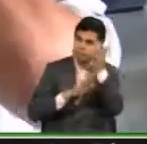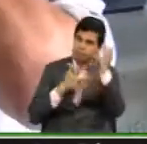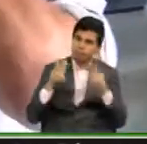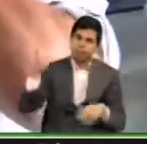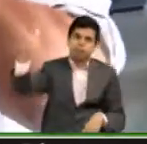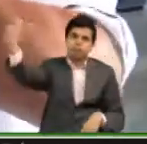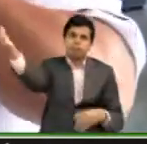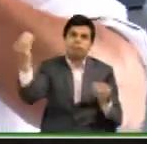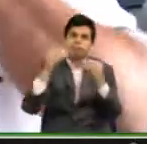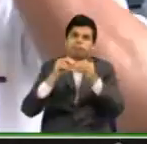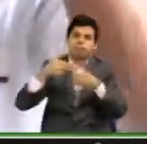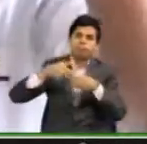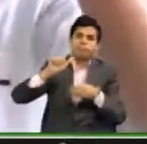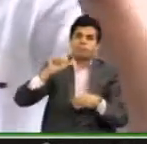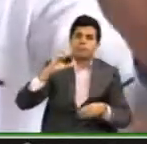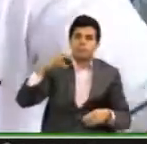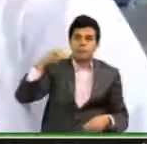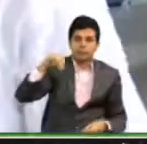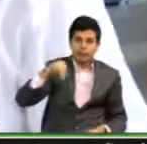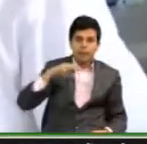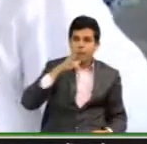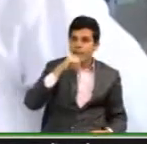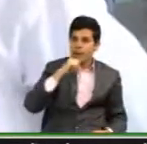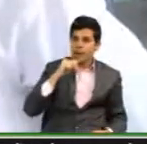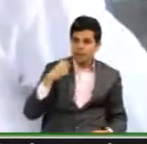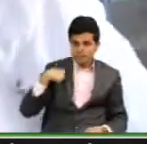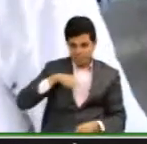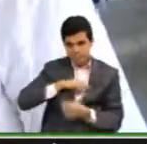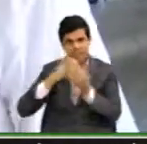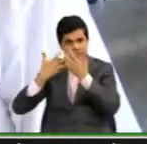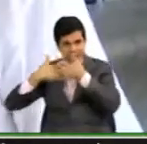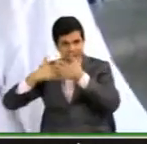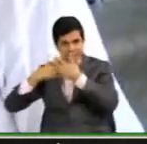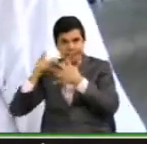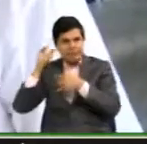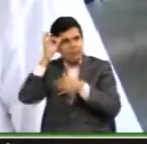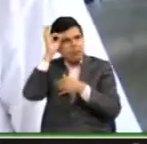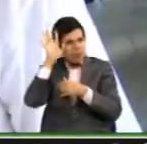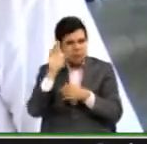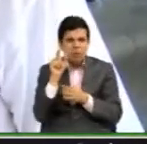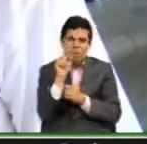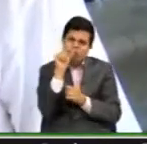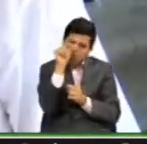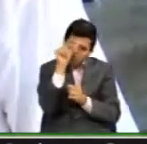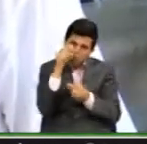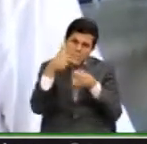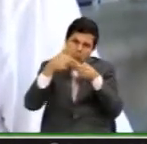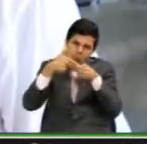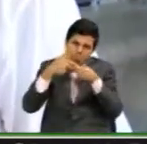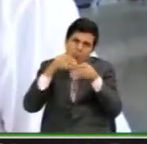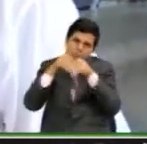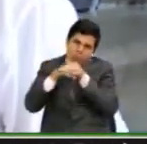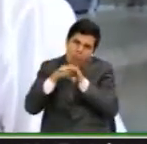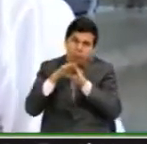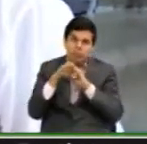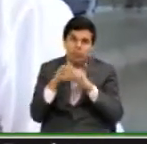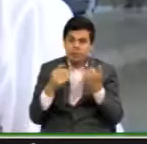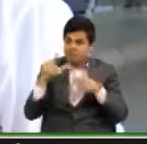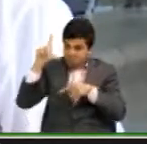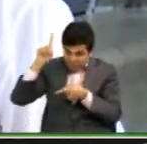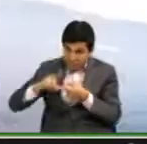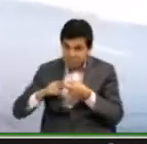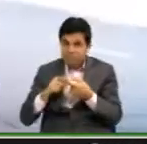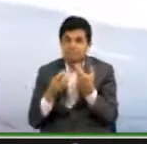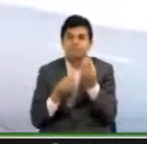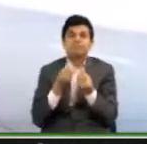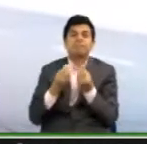hay AGPM. En Pamplona, de pronto, en la empresa nosotros, hay un poquito de reserva, pero ya ahorita que se acabe, no sé qué vamos a